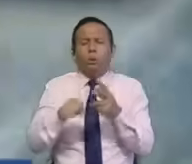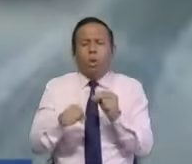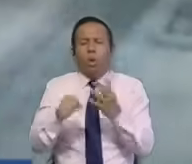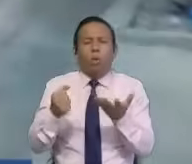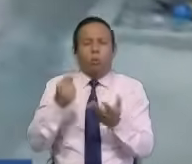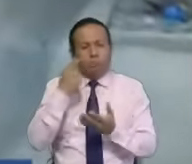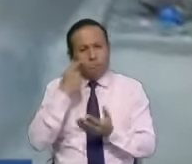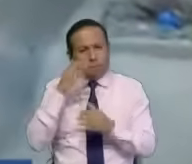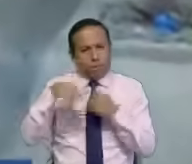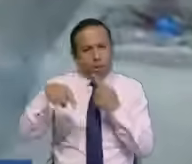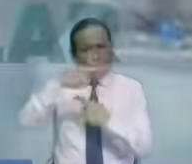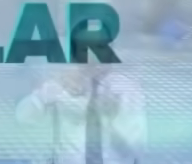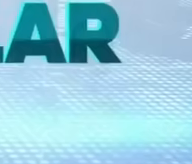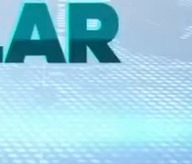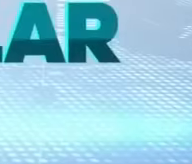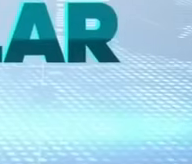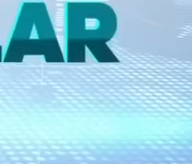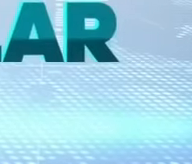enseguida.